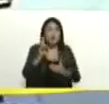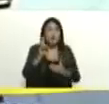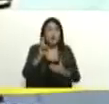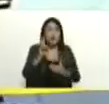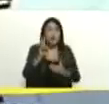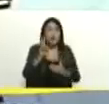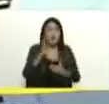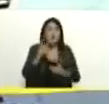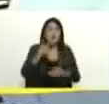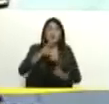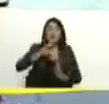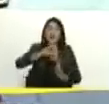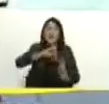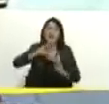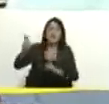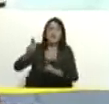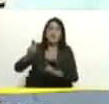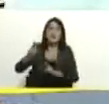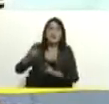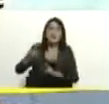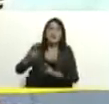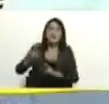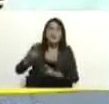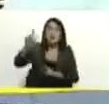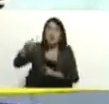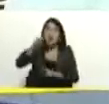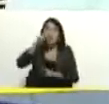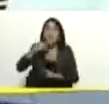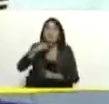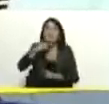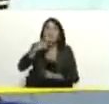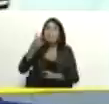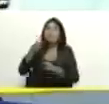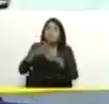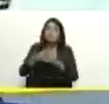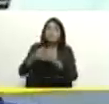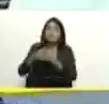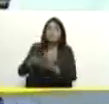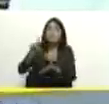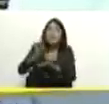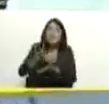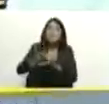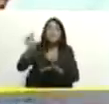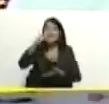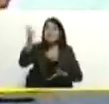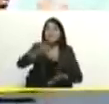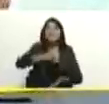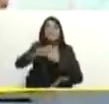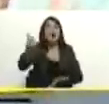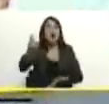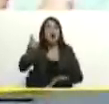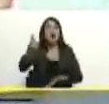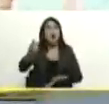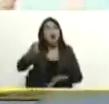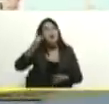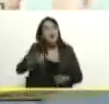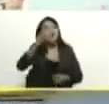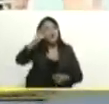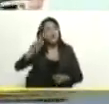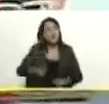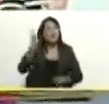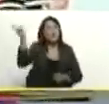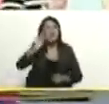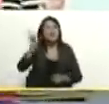Yo le digo al vocero gringo, lárgate bien al carajo, porque a Venezuela se respeta.